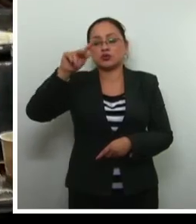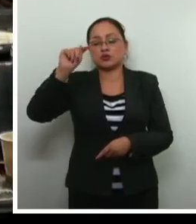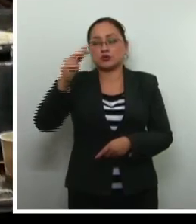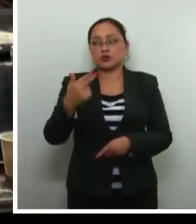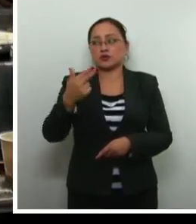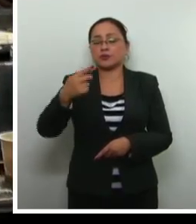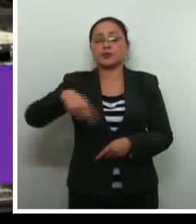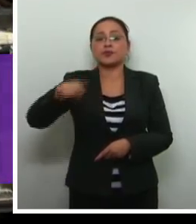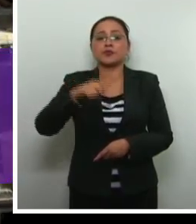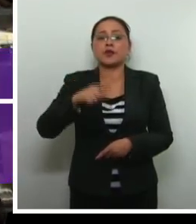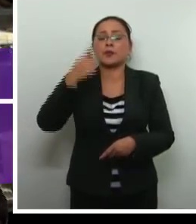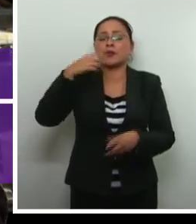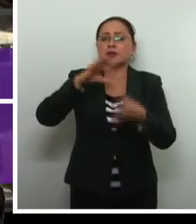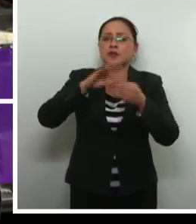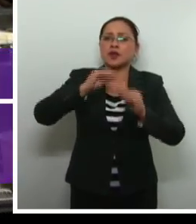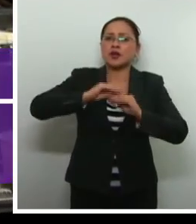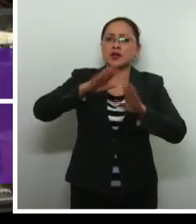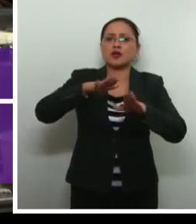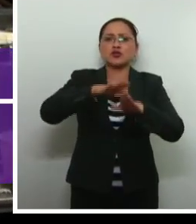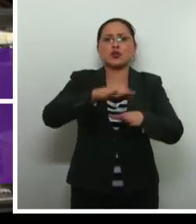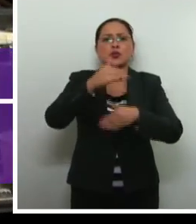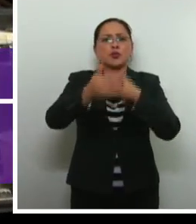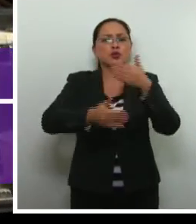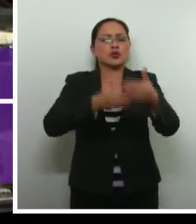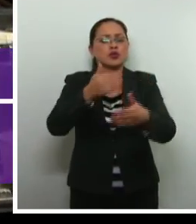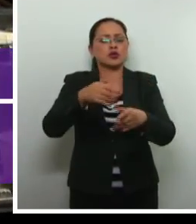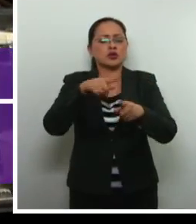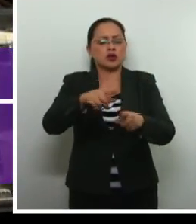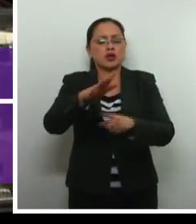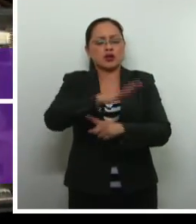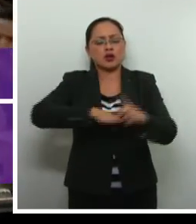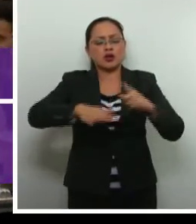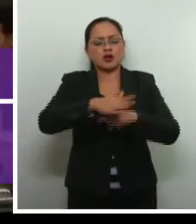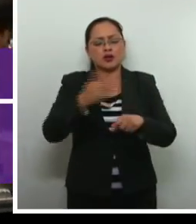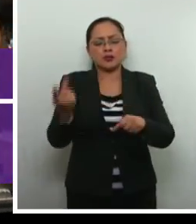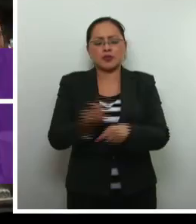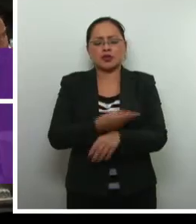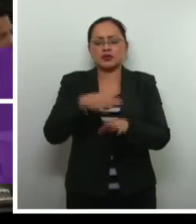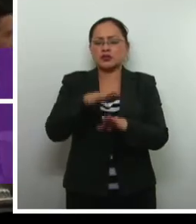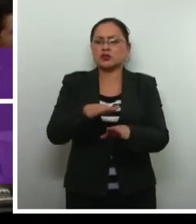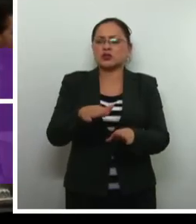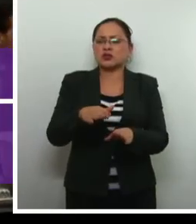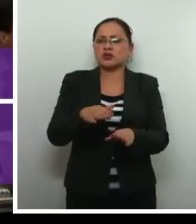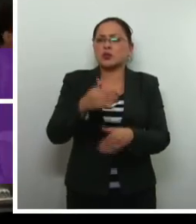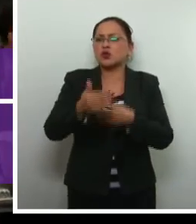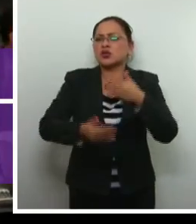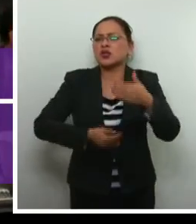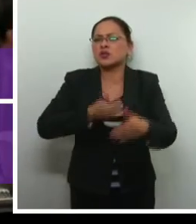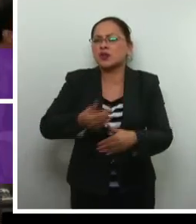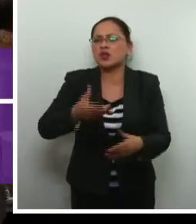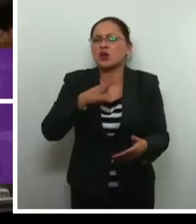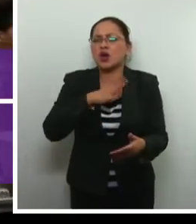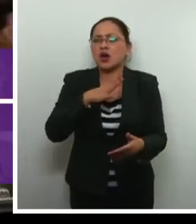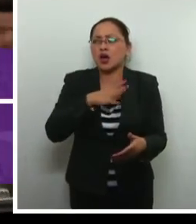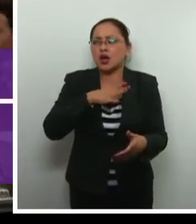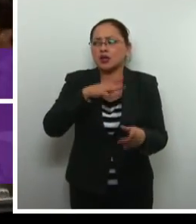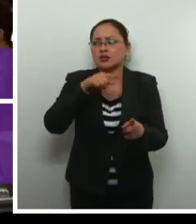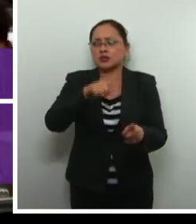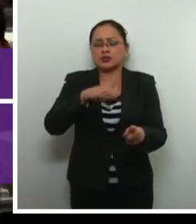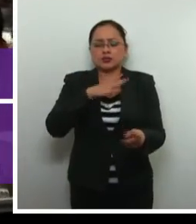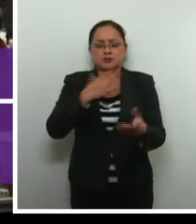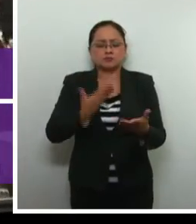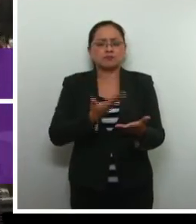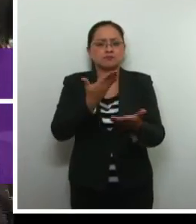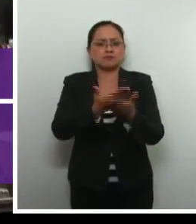intención de clarificar sobre la situación que el procedimiento que se llevó a cabo en torno a la